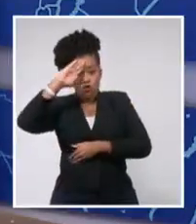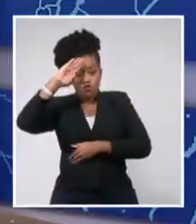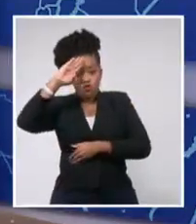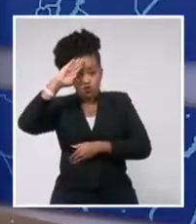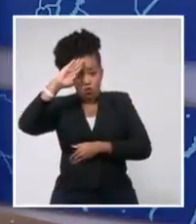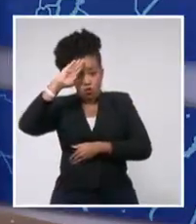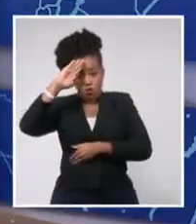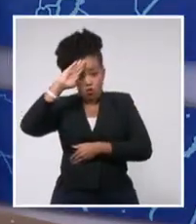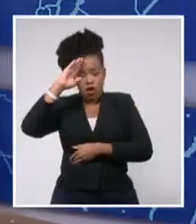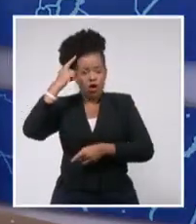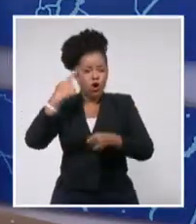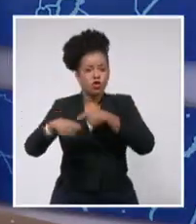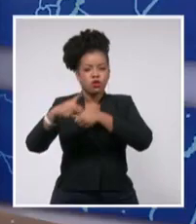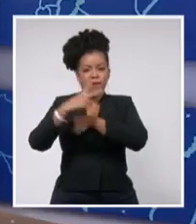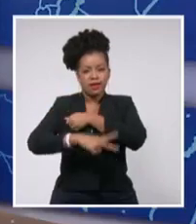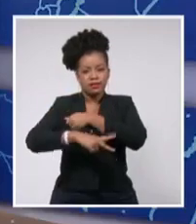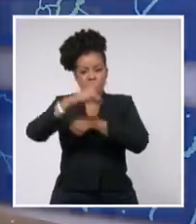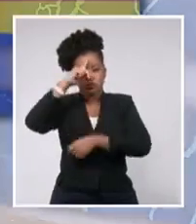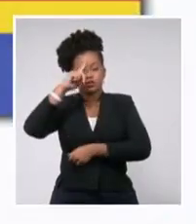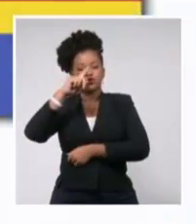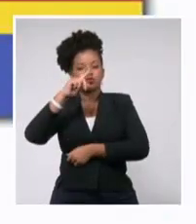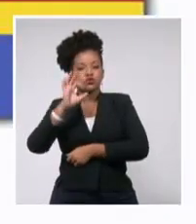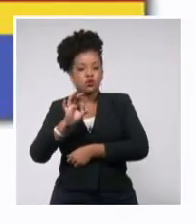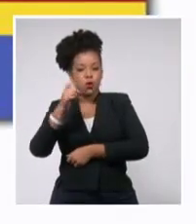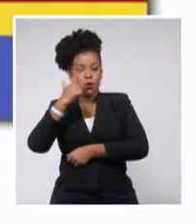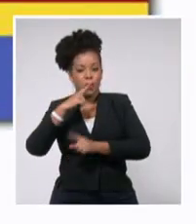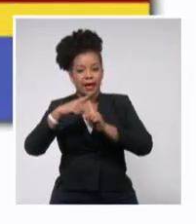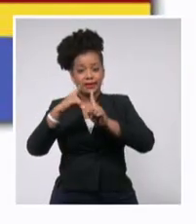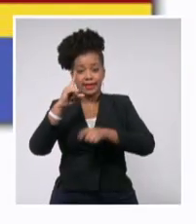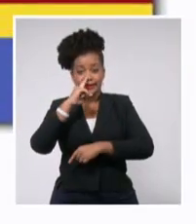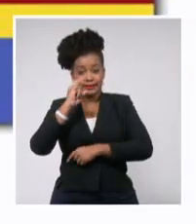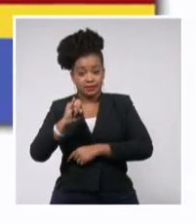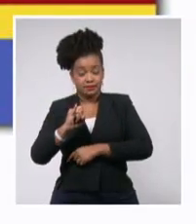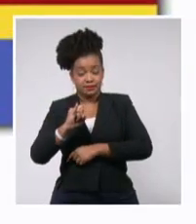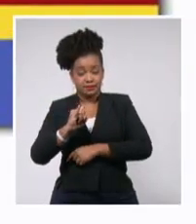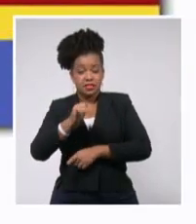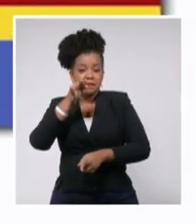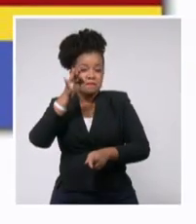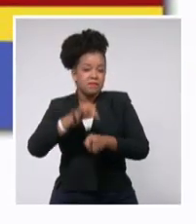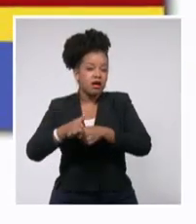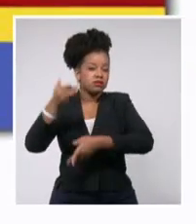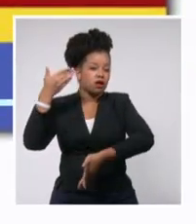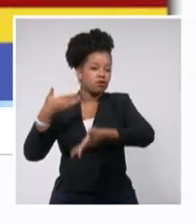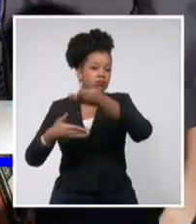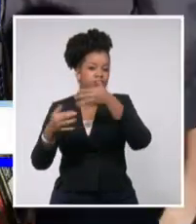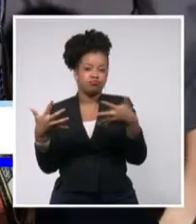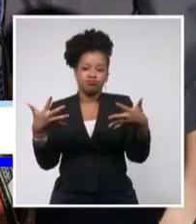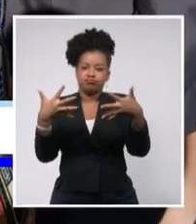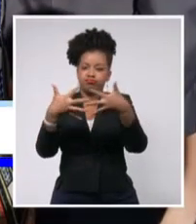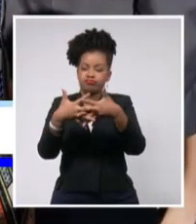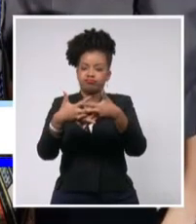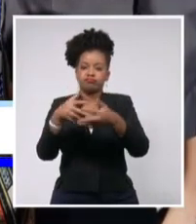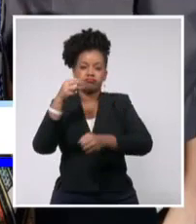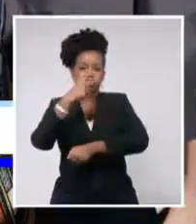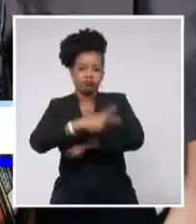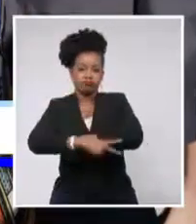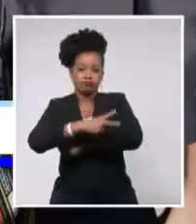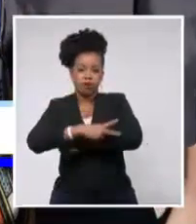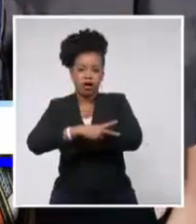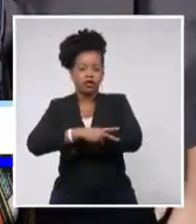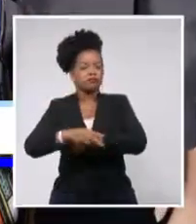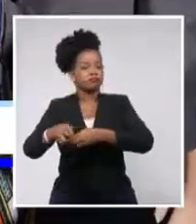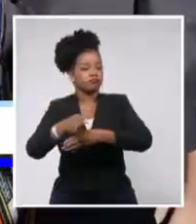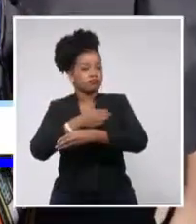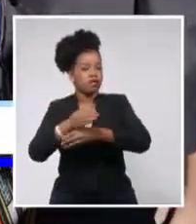de Suatini. Desde 1995, ambos estados trabajan de forma conjunta para diversificar y ampliar